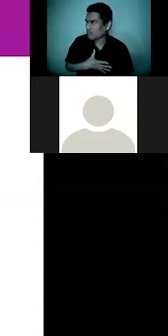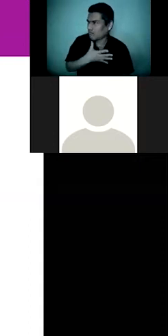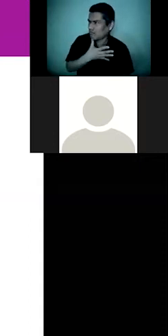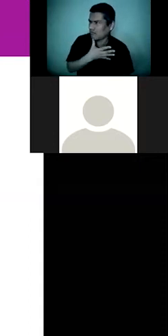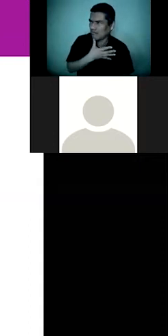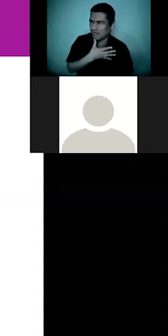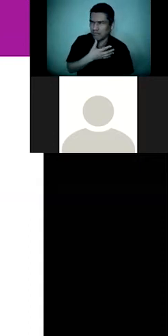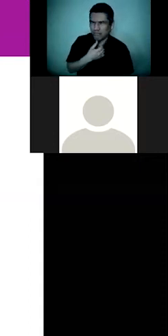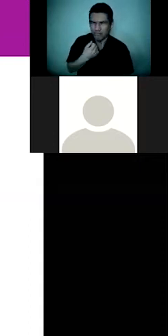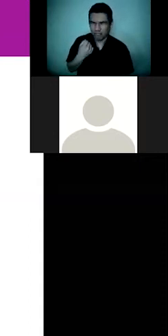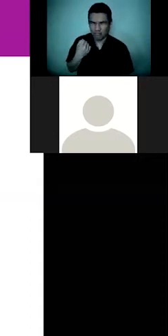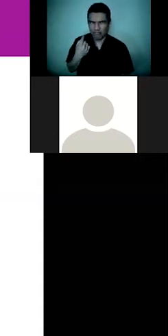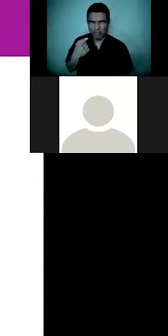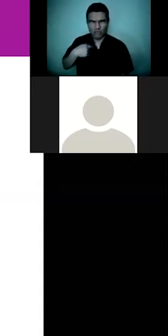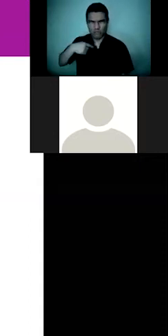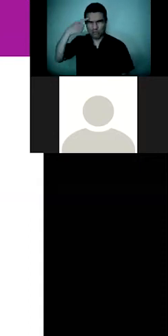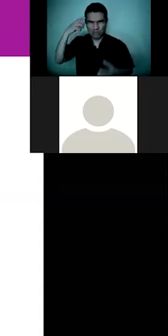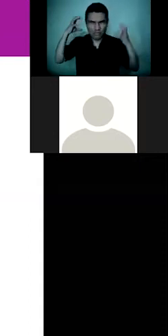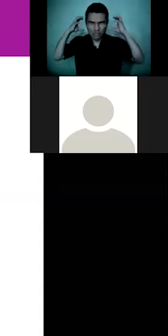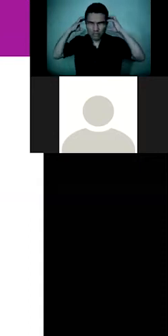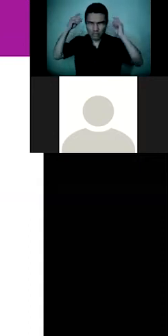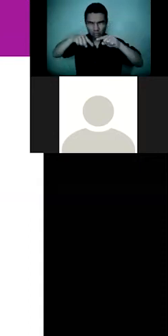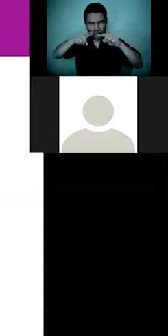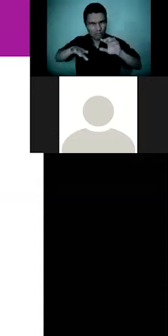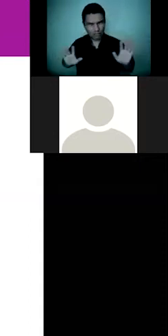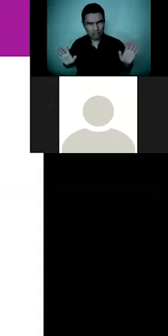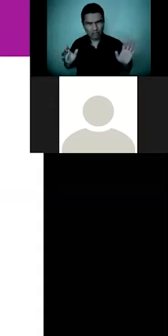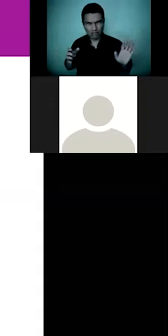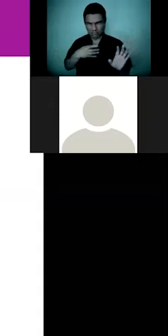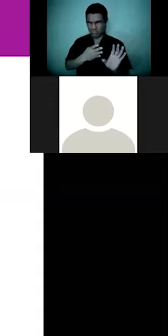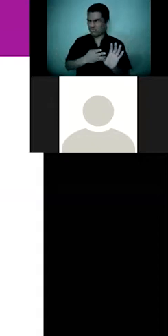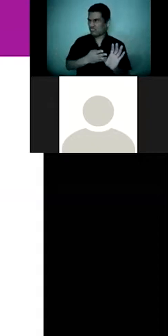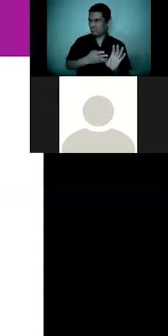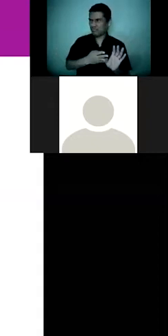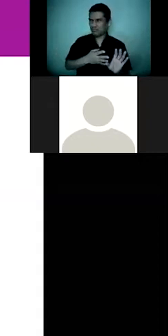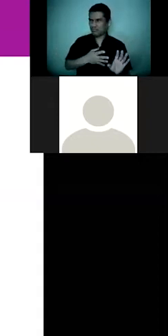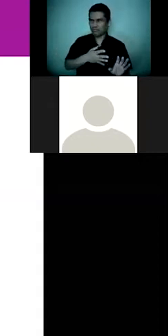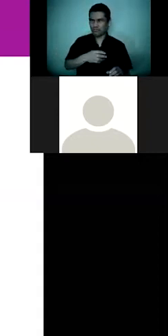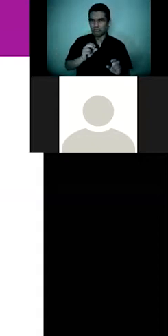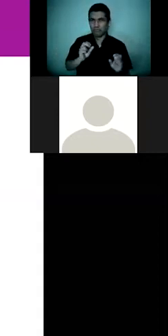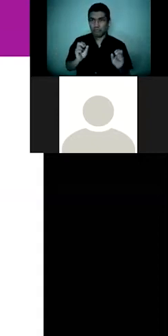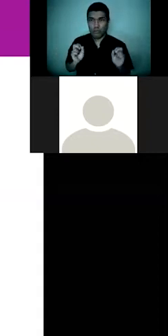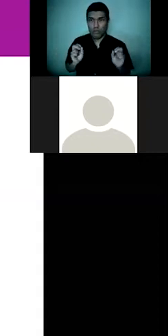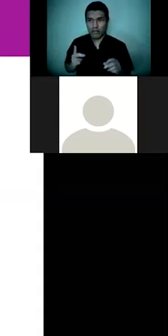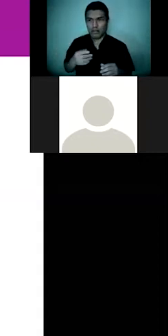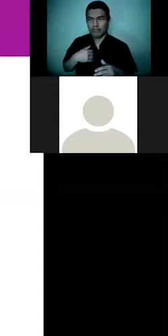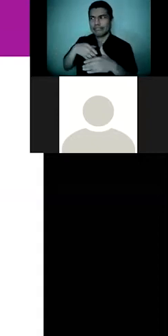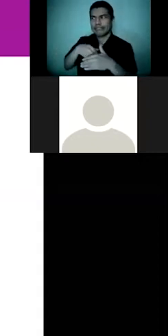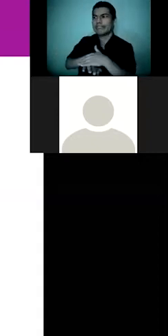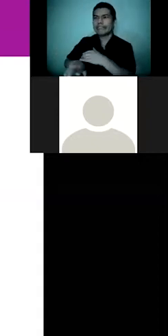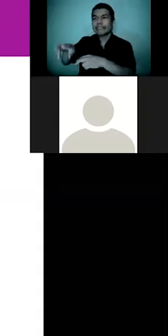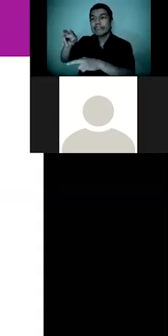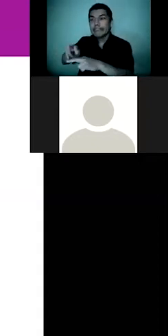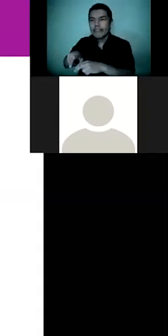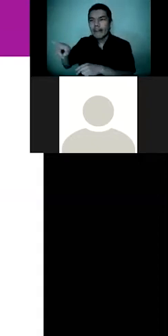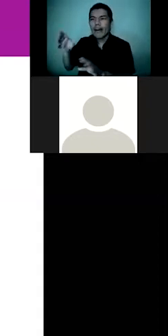al psicólogo porque hacen una evaluación psicológica. Mm, qué raro, yo pensé que solamente era el tema de la audiometría.